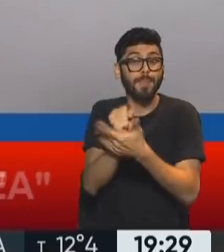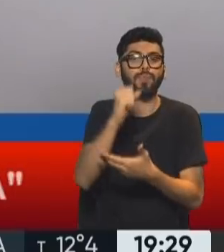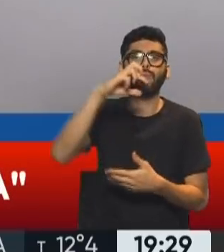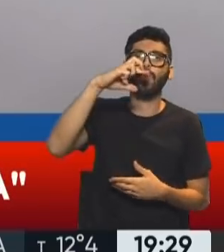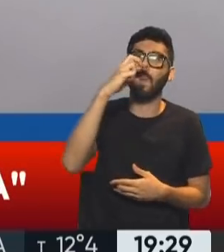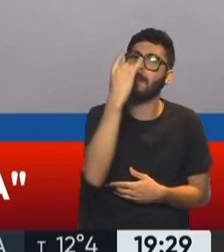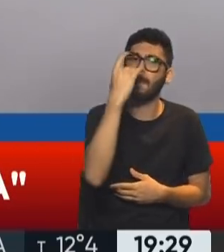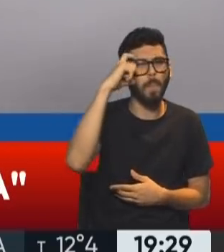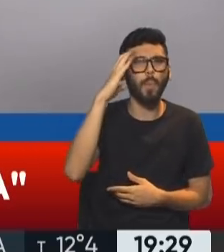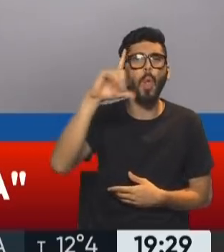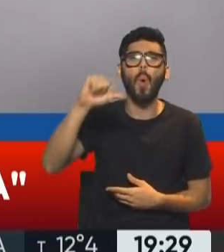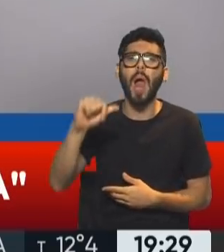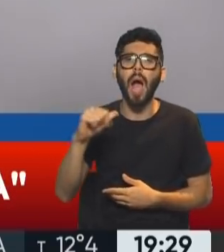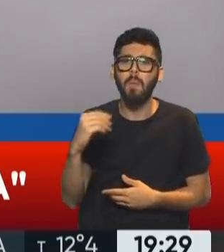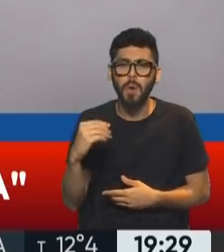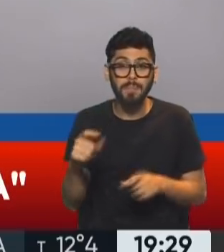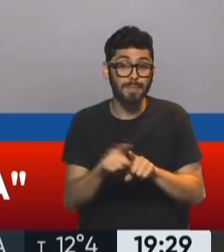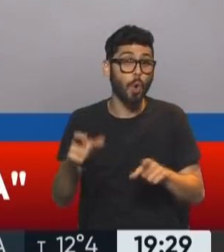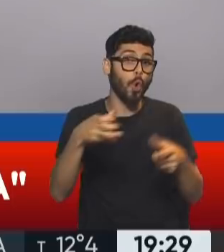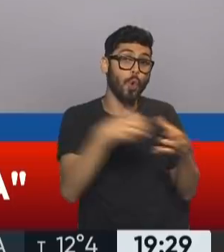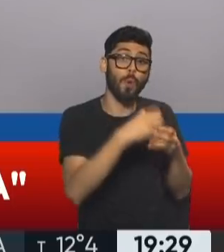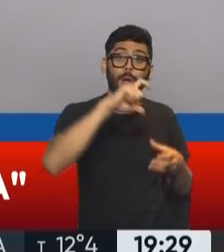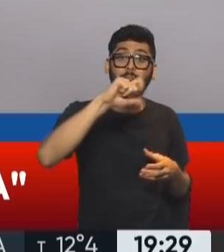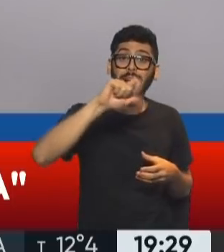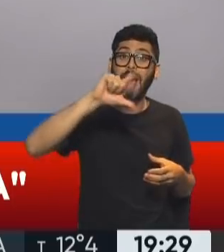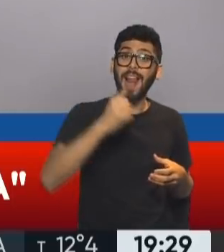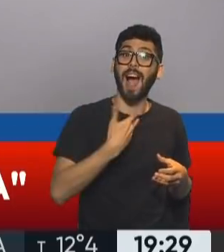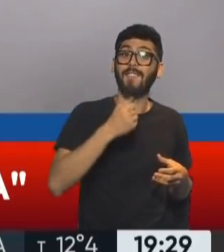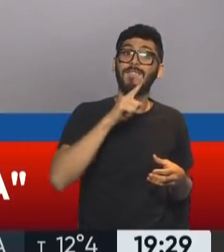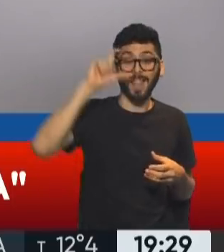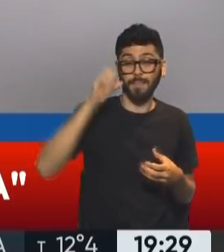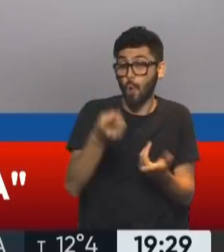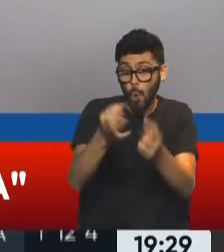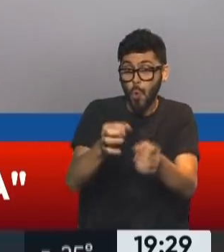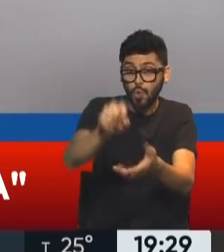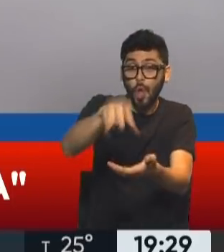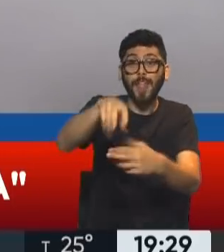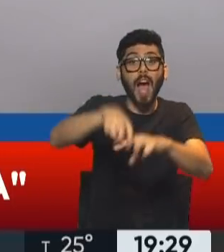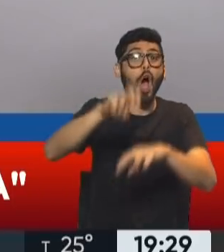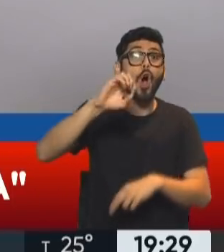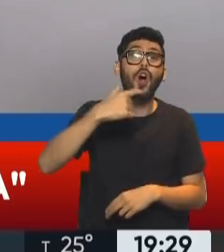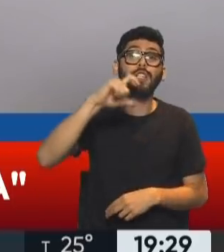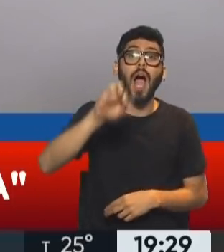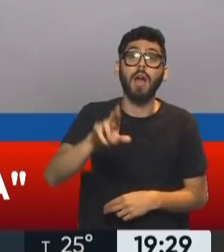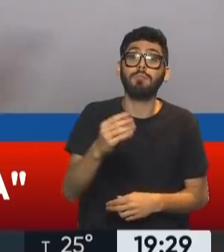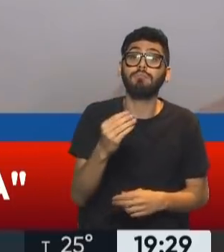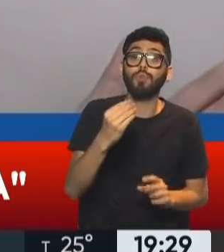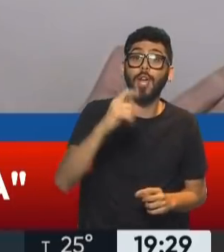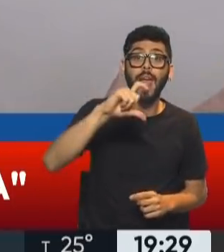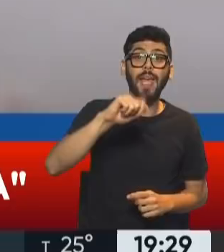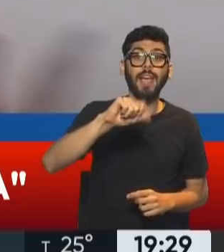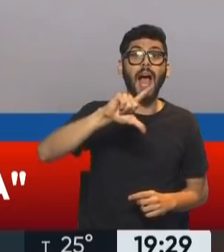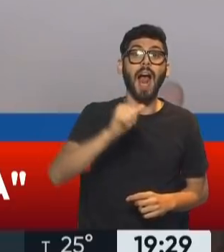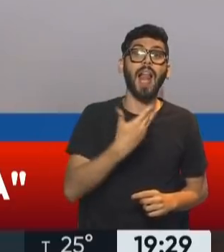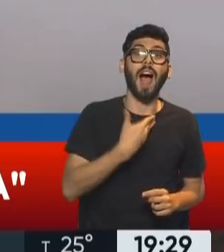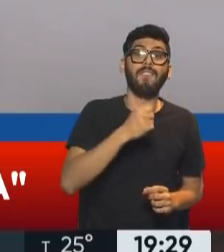por el mismo motivo que se llamó el Grupo Calafate del Grupo Calafate. Acá lo tengo, Oscar. ¿Por qué se llamó el Grupo Calafate? porque nos prestaron Calafate